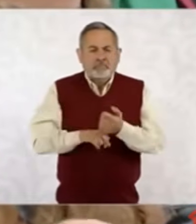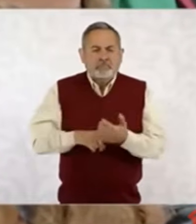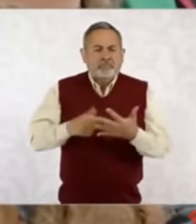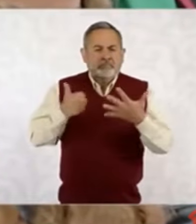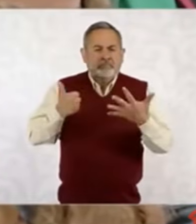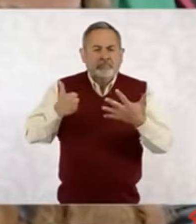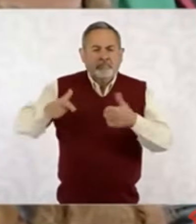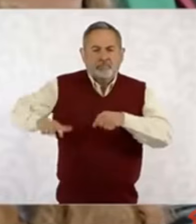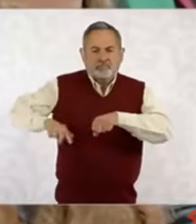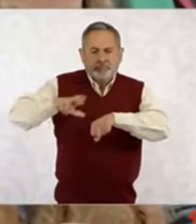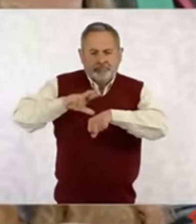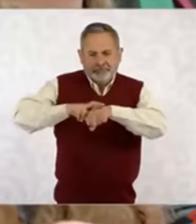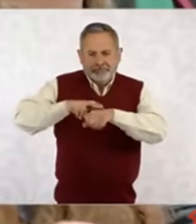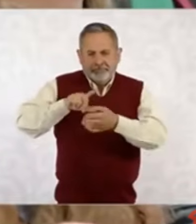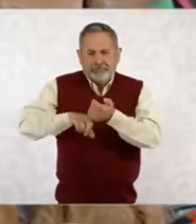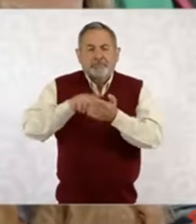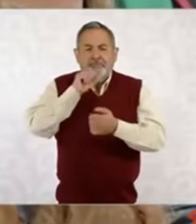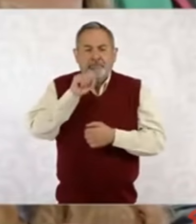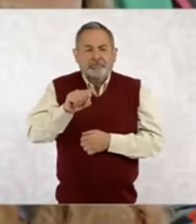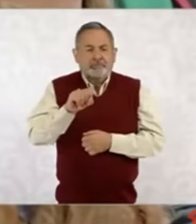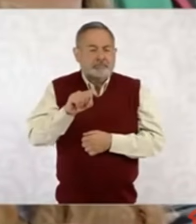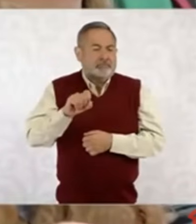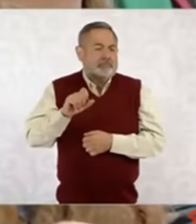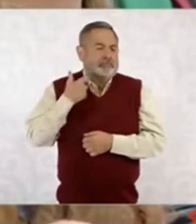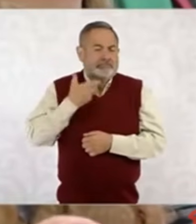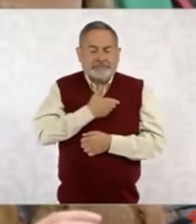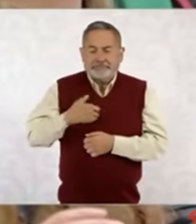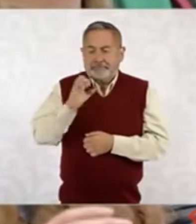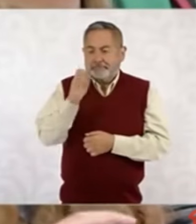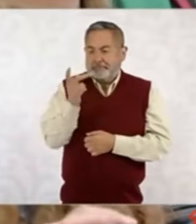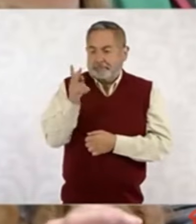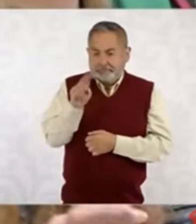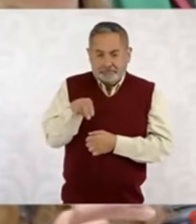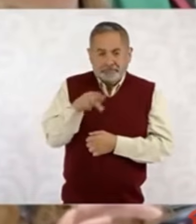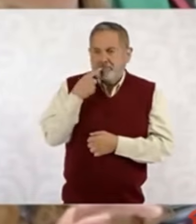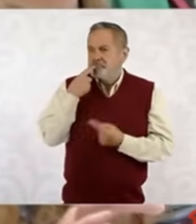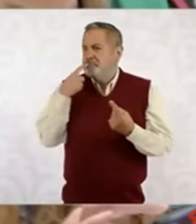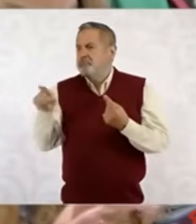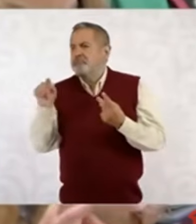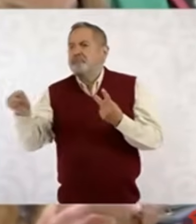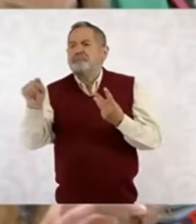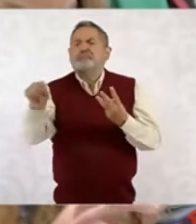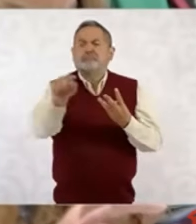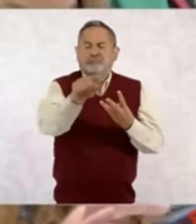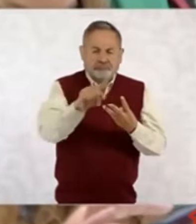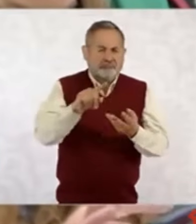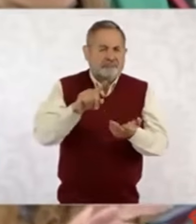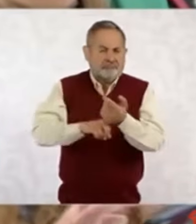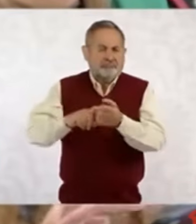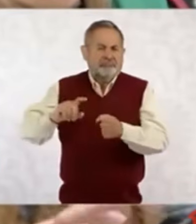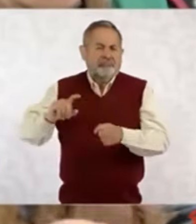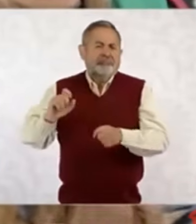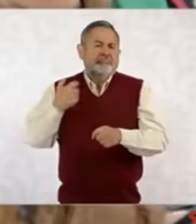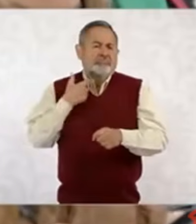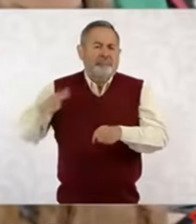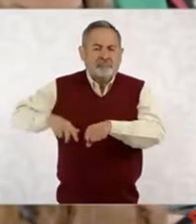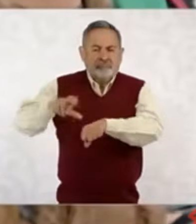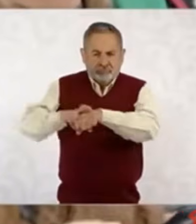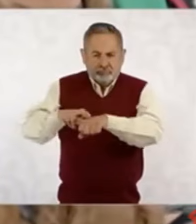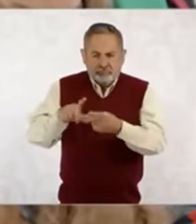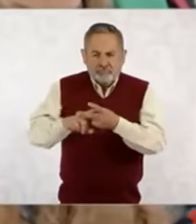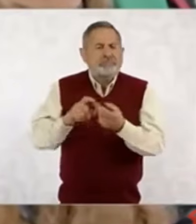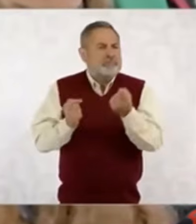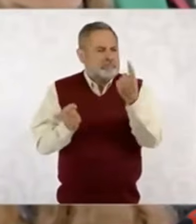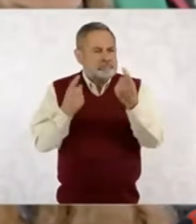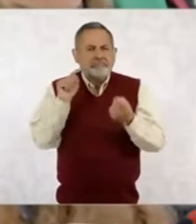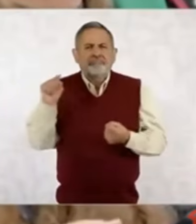fueron denunciados por el propio Peña Nieto. Hay muchos funcionarios anteriores que fueron denunciados por los propios gobiernos y